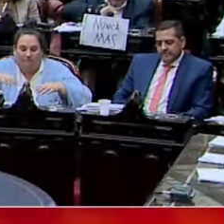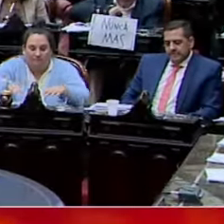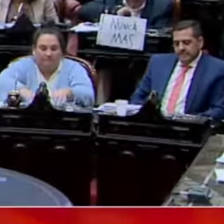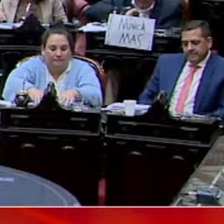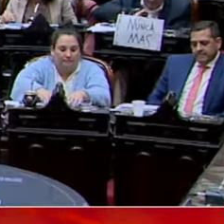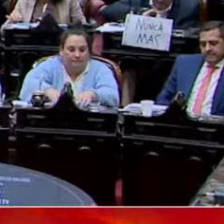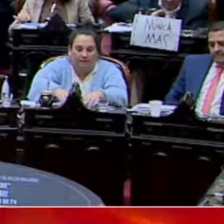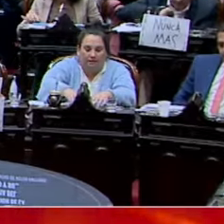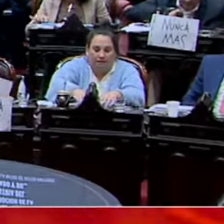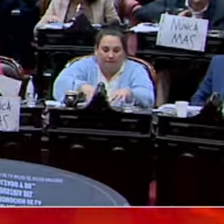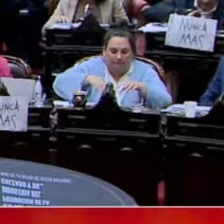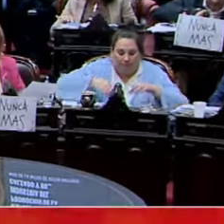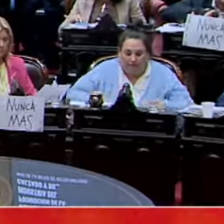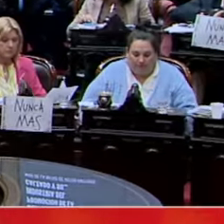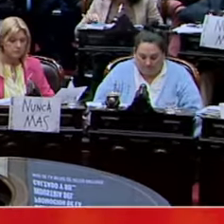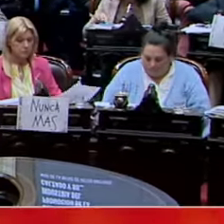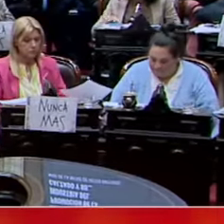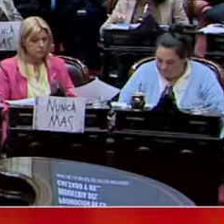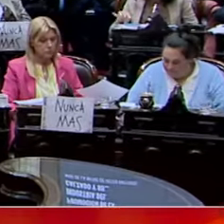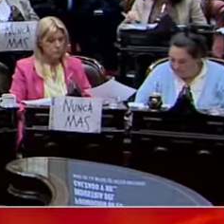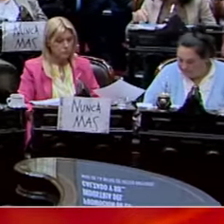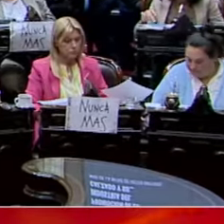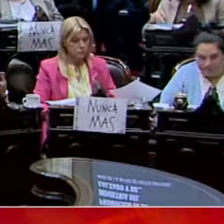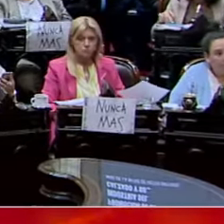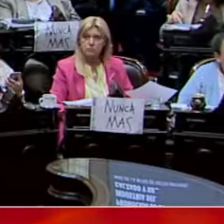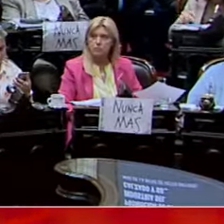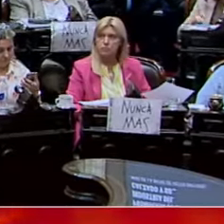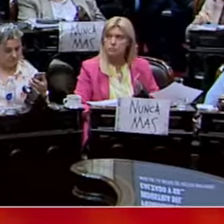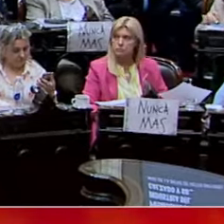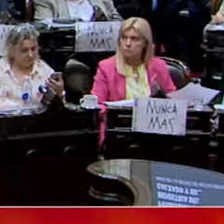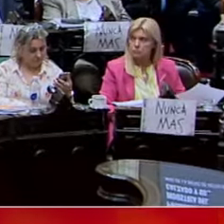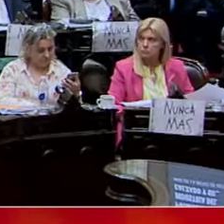tiempo si diput diputado